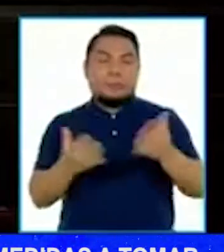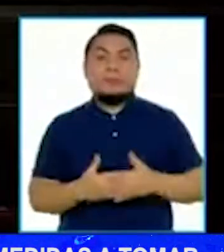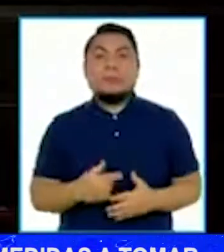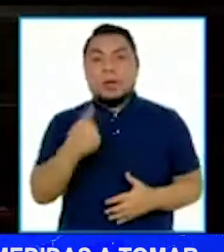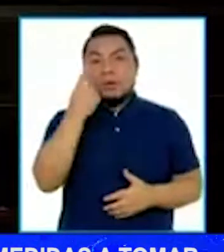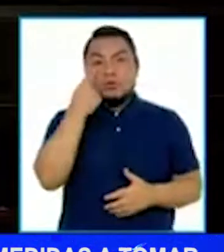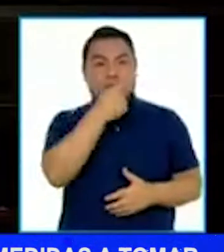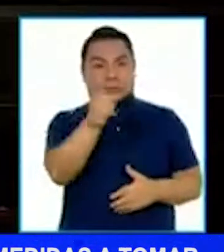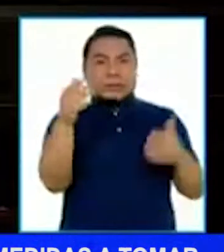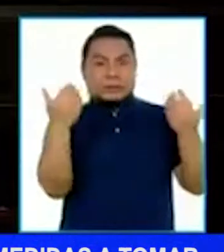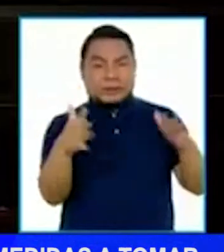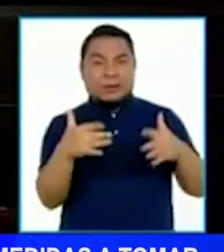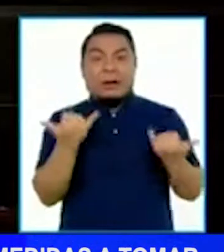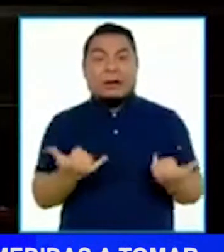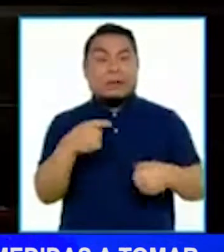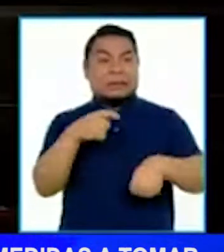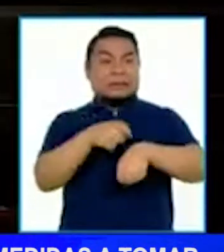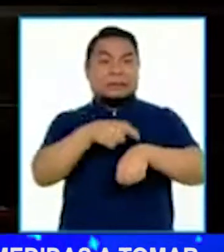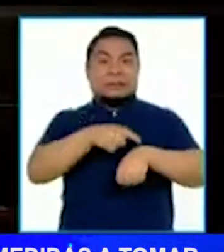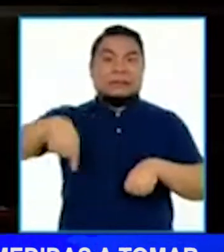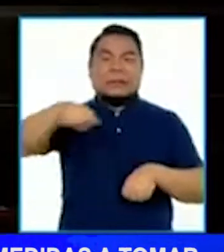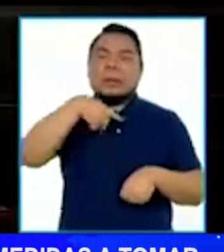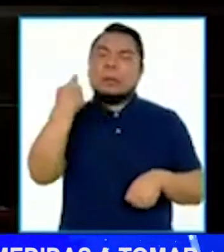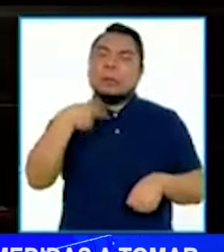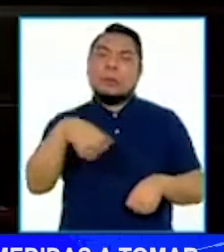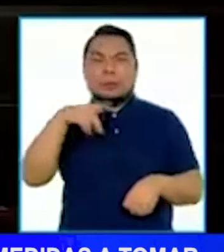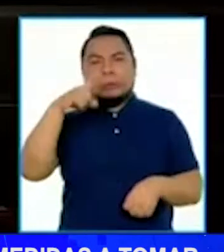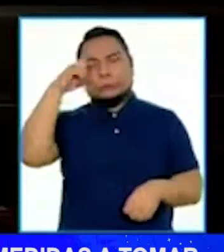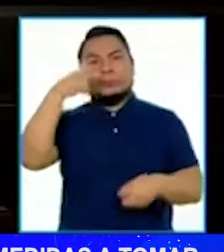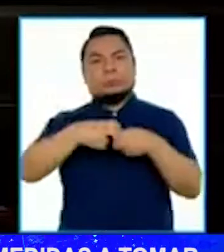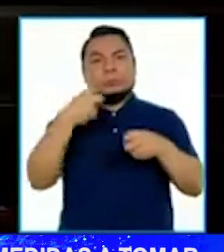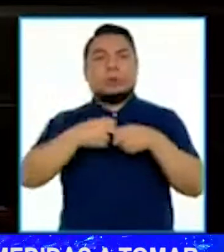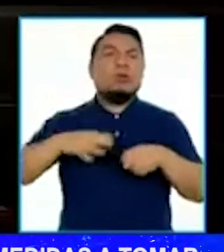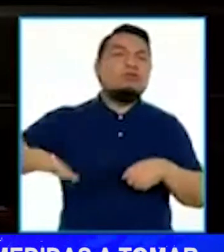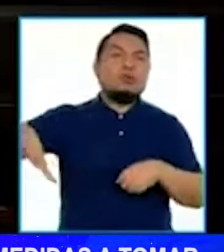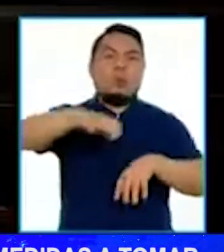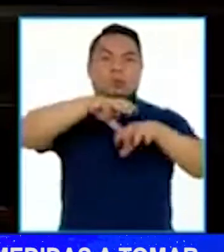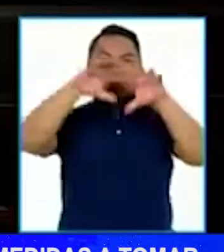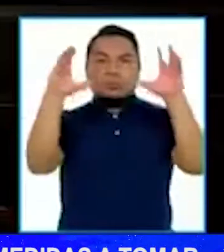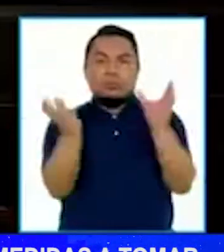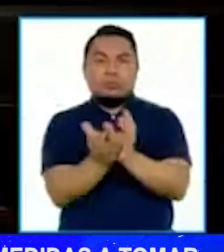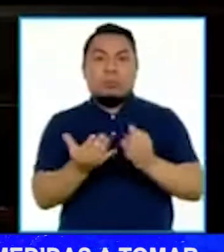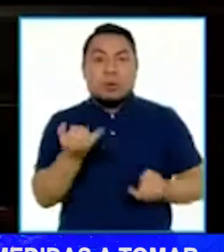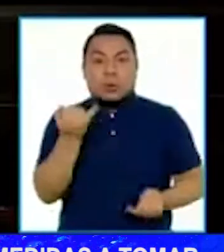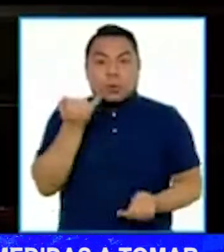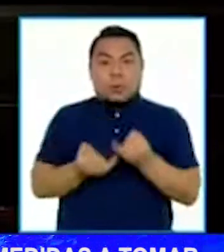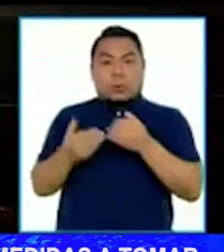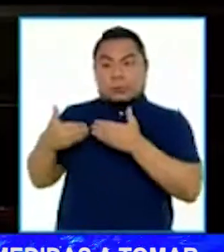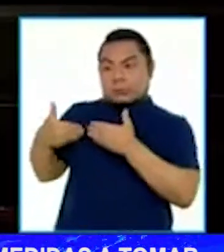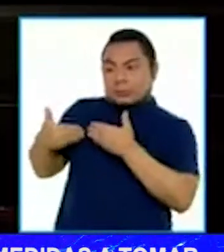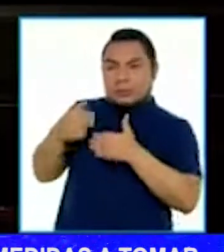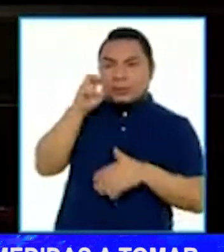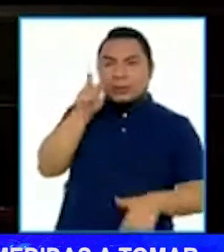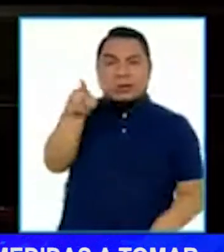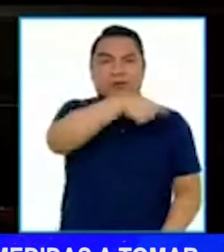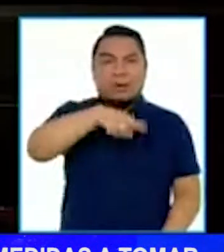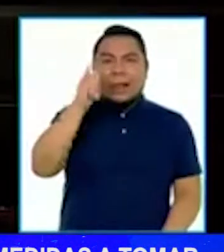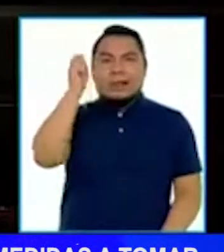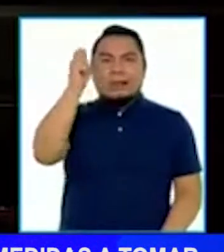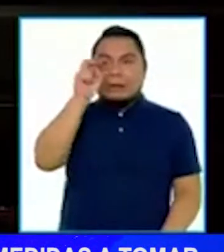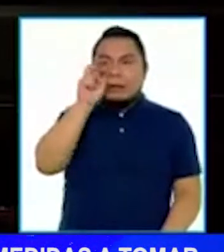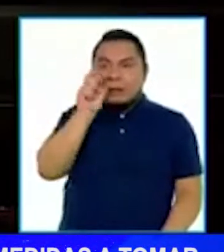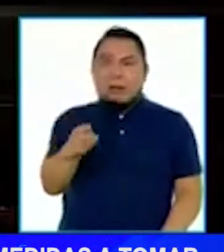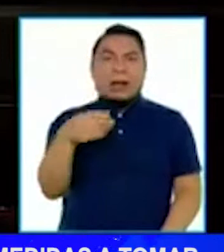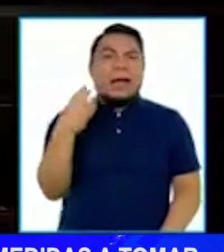de su conocimiento, la situación es grave en todo el mundo. Durante los últimos días hemos sido testigos